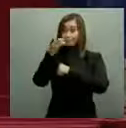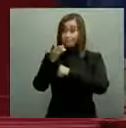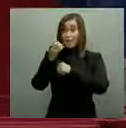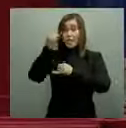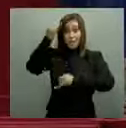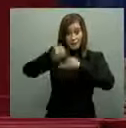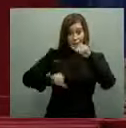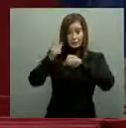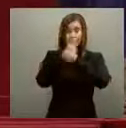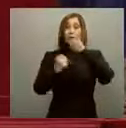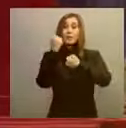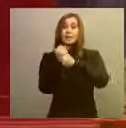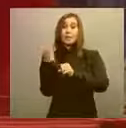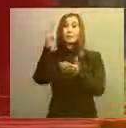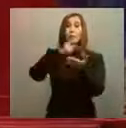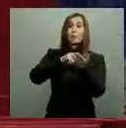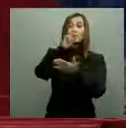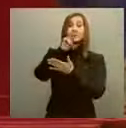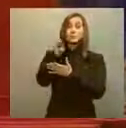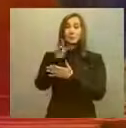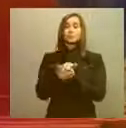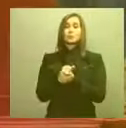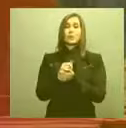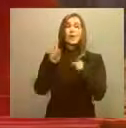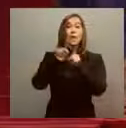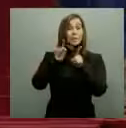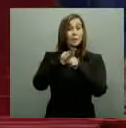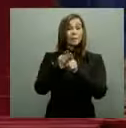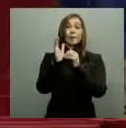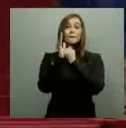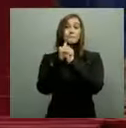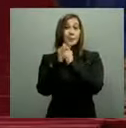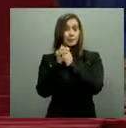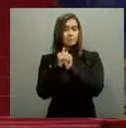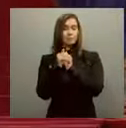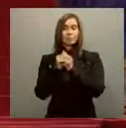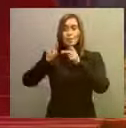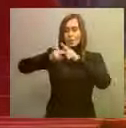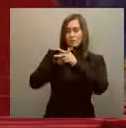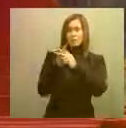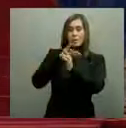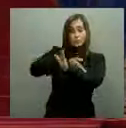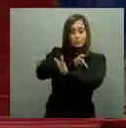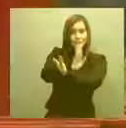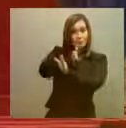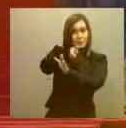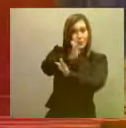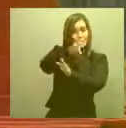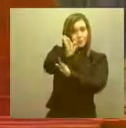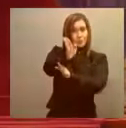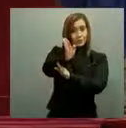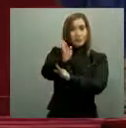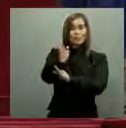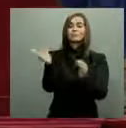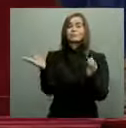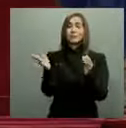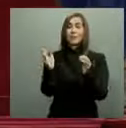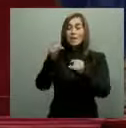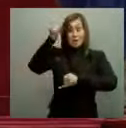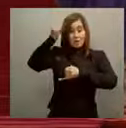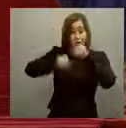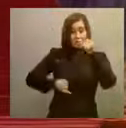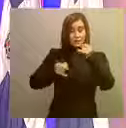año 2022. En la provincia Peravia tenemos avanzada la construcción de la circunvalación de Baní y concluiremos